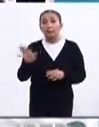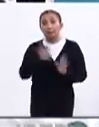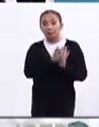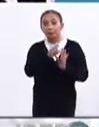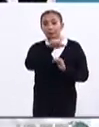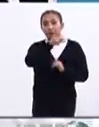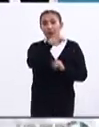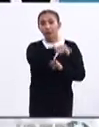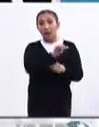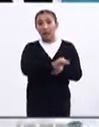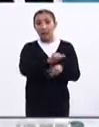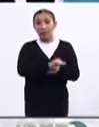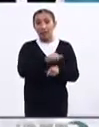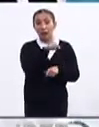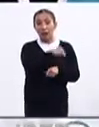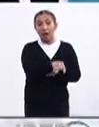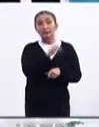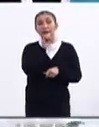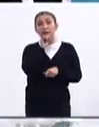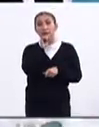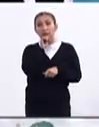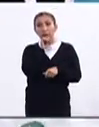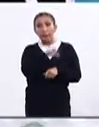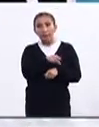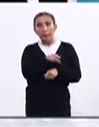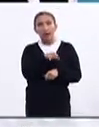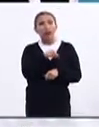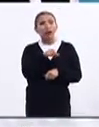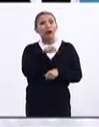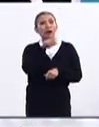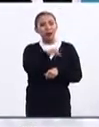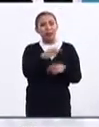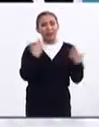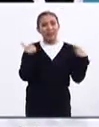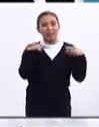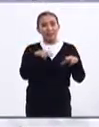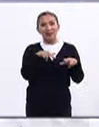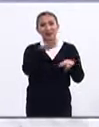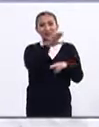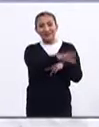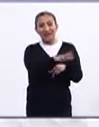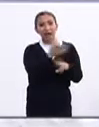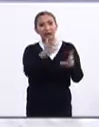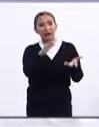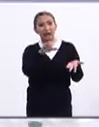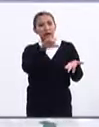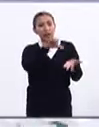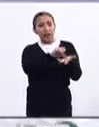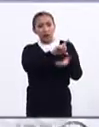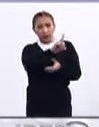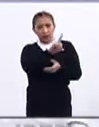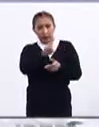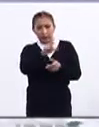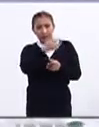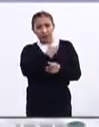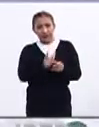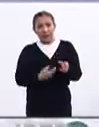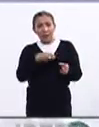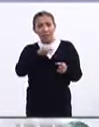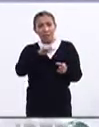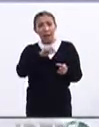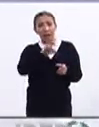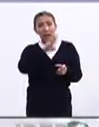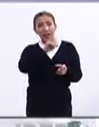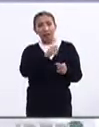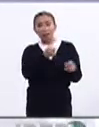caso de Argentina, ¿no? Donde también un representante de centro derecha, digamos, el presidente Macri,